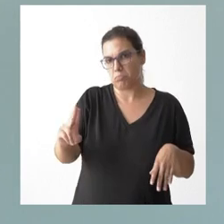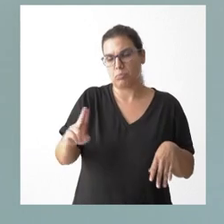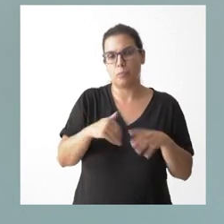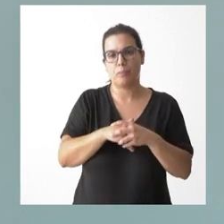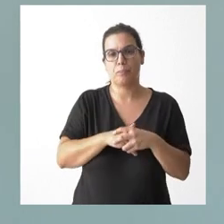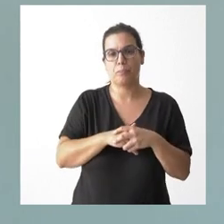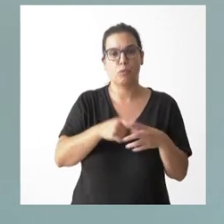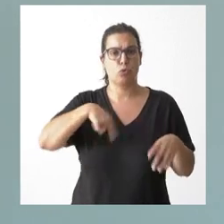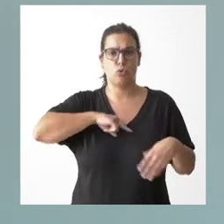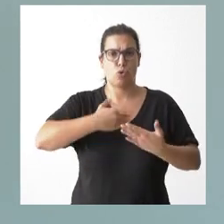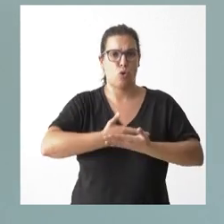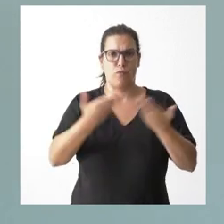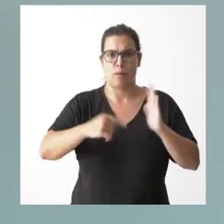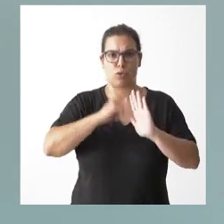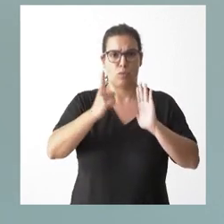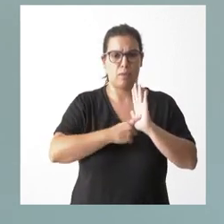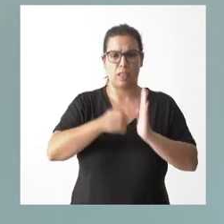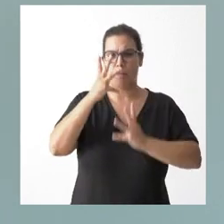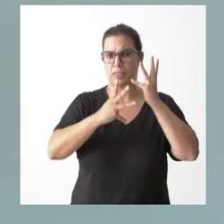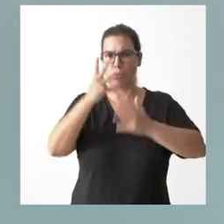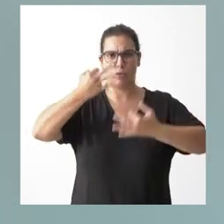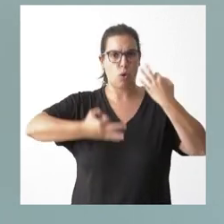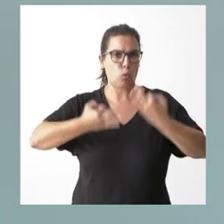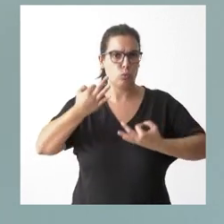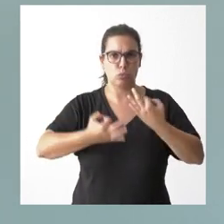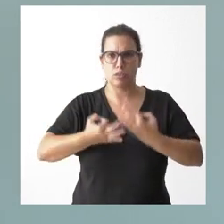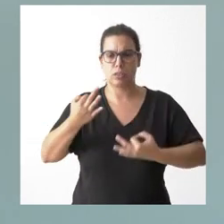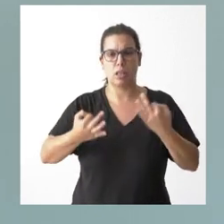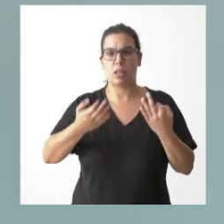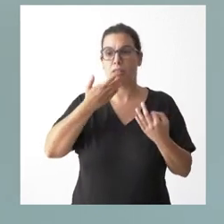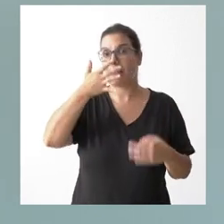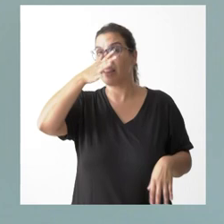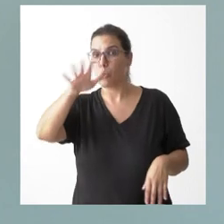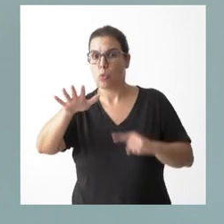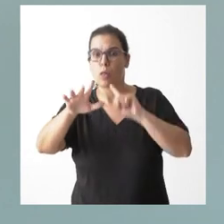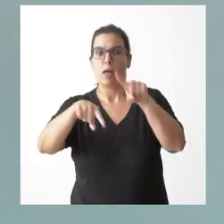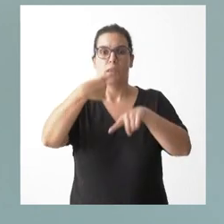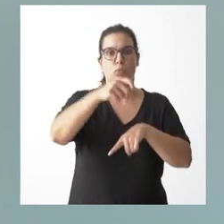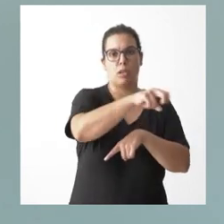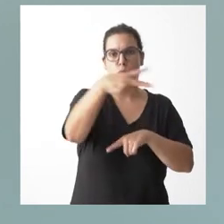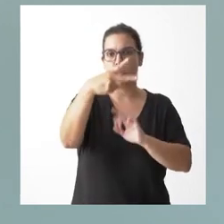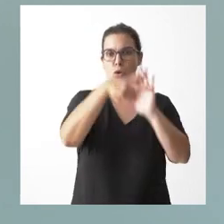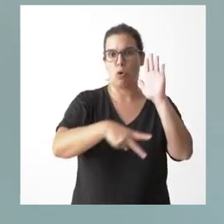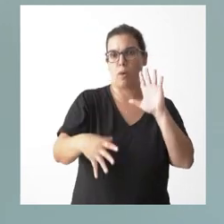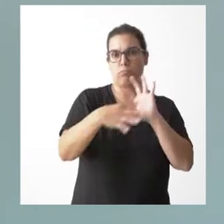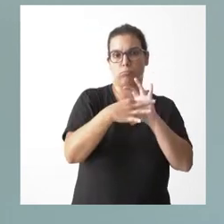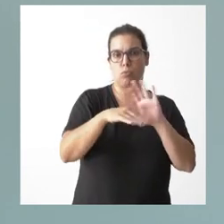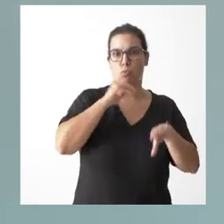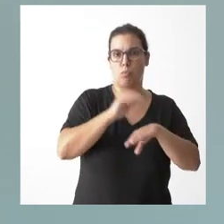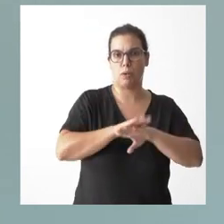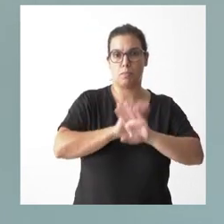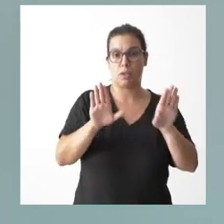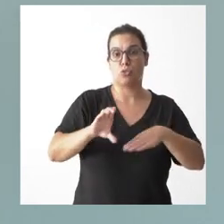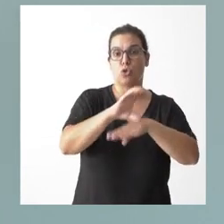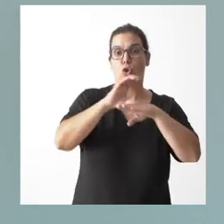Tenemos plena confianza en la Administración de Justicia y en que la resolución se ajuste a la norma, y el consejero de